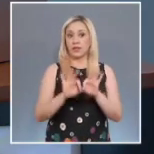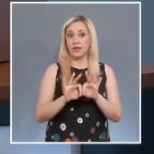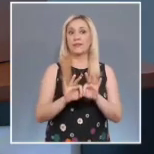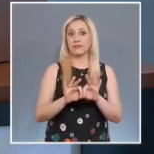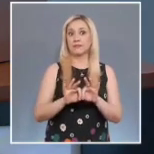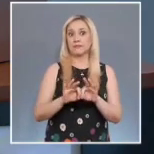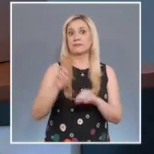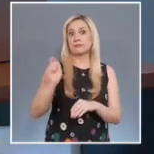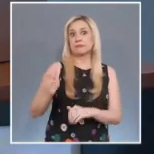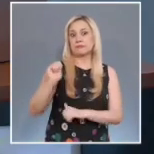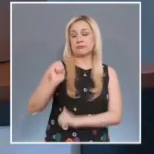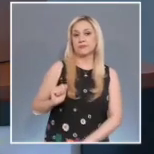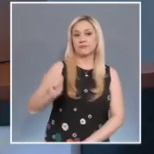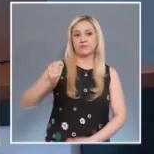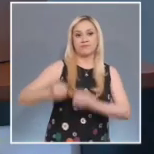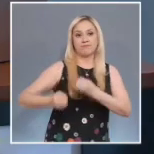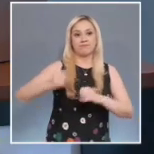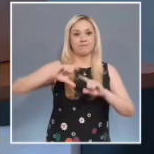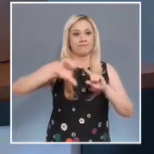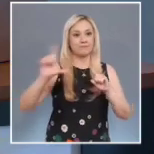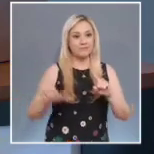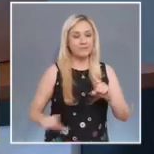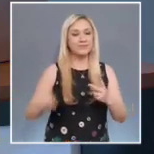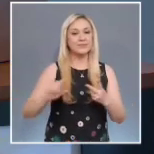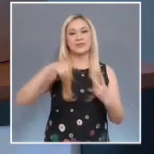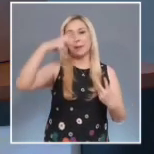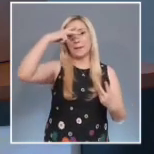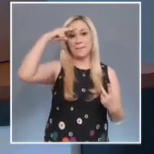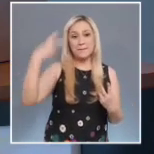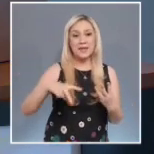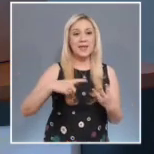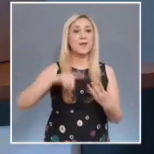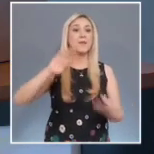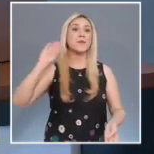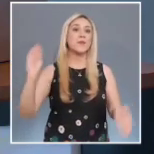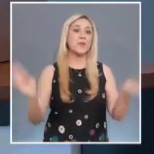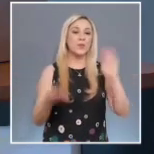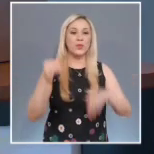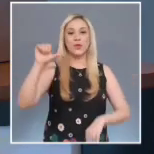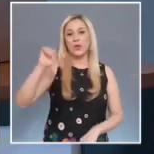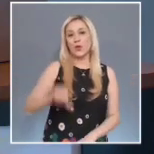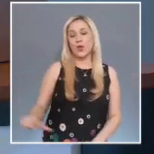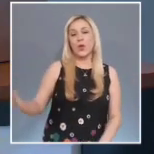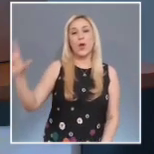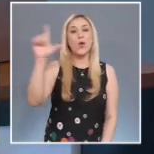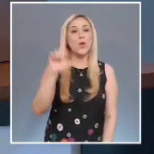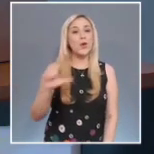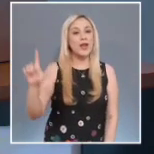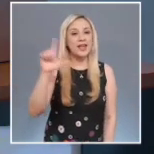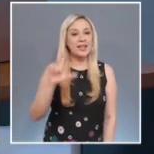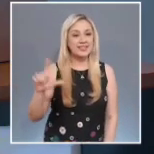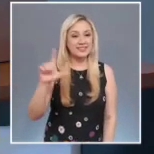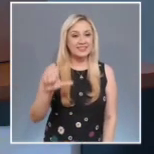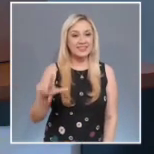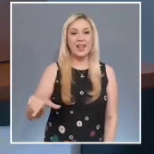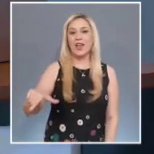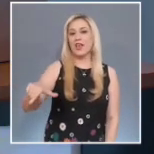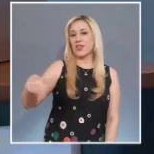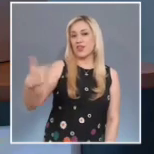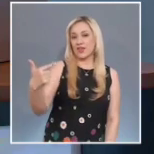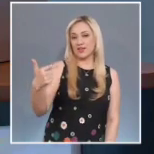más relevante de México y de todo el mundo. Arranque de semana hoy, lunes ya 12 de junio